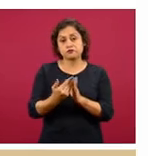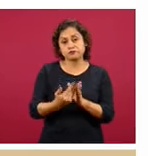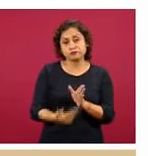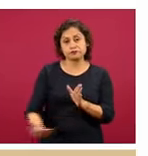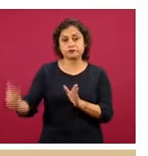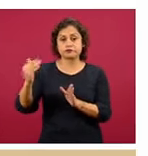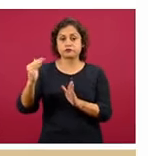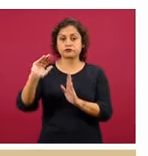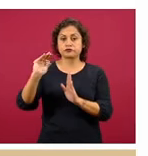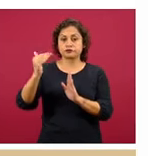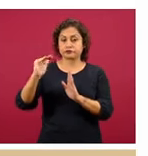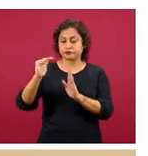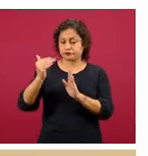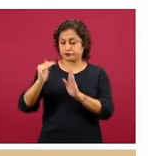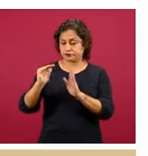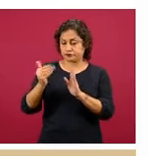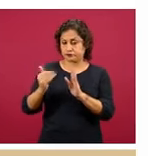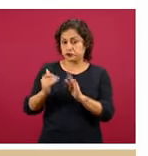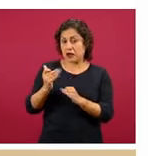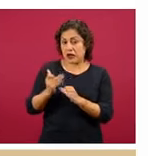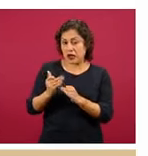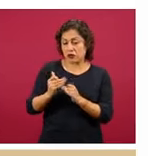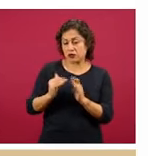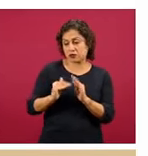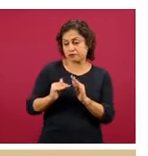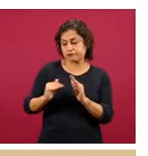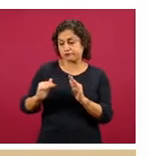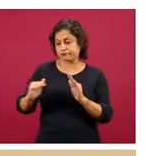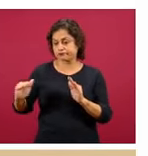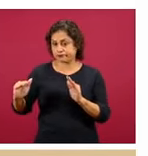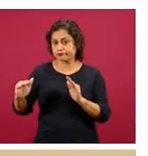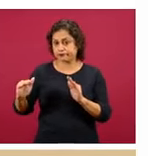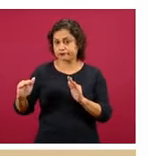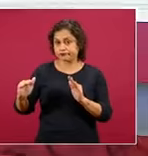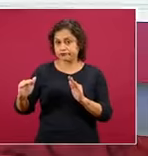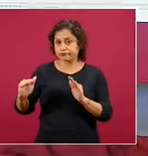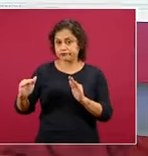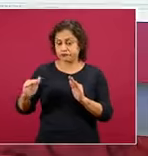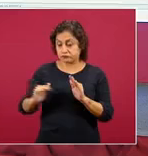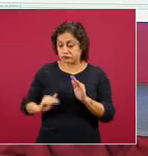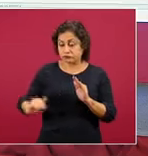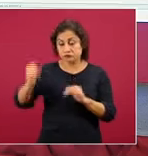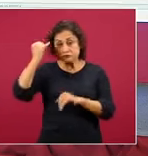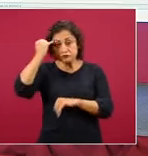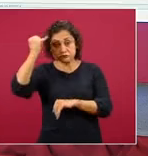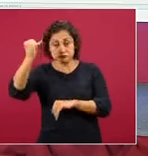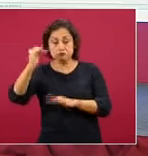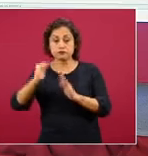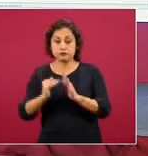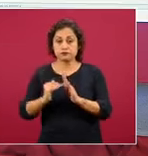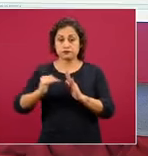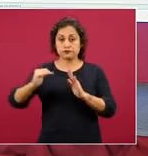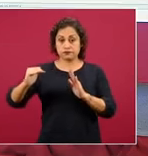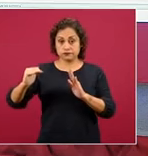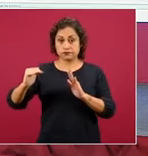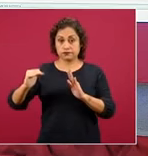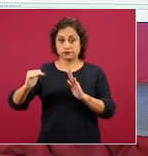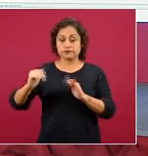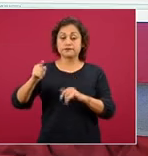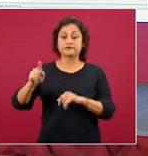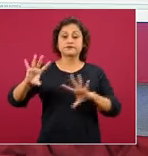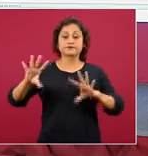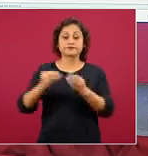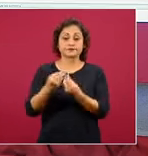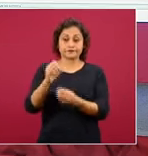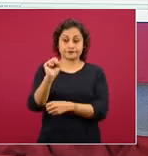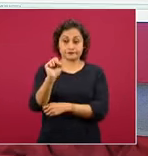un descenso importante y se ha quedado en una meseta todavía por arriba de lo esperado y en totalidad tenemos un